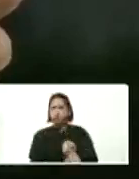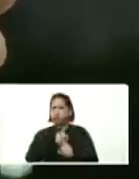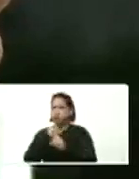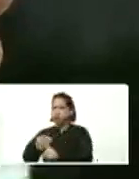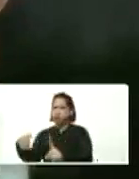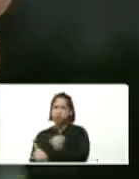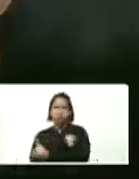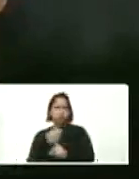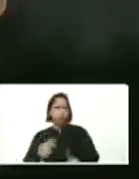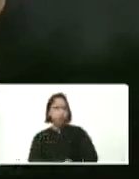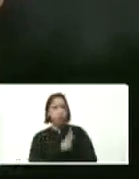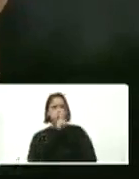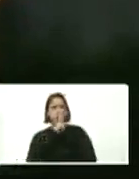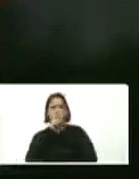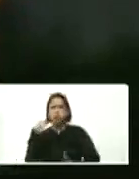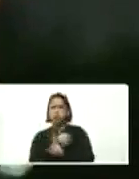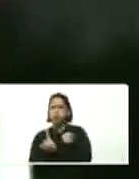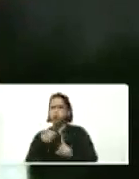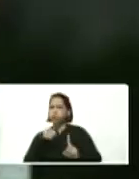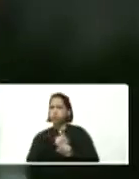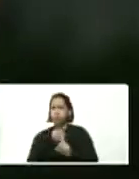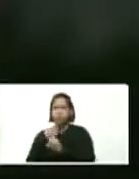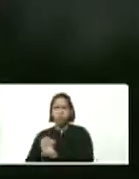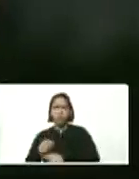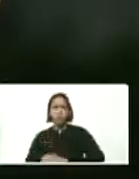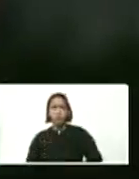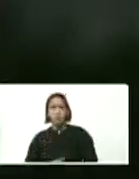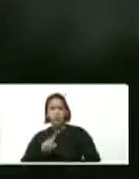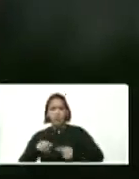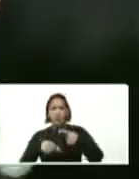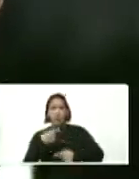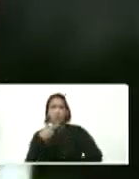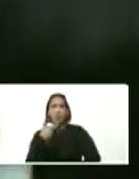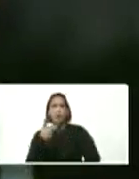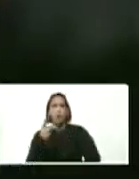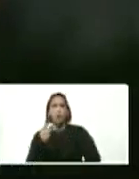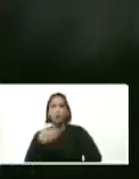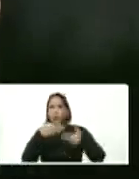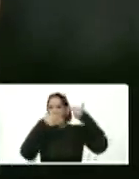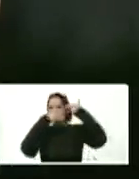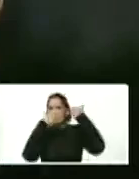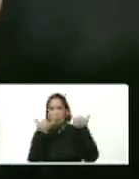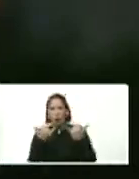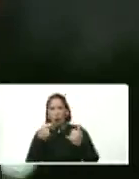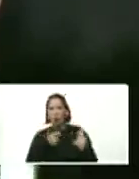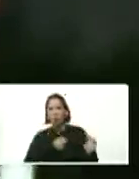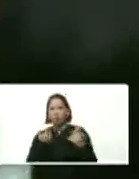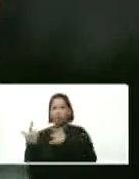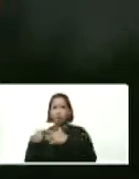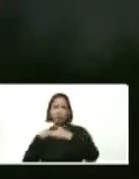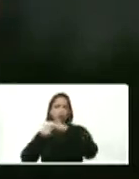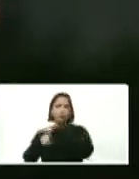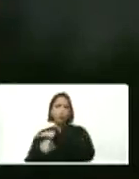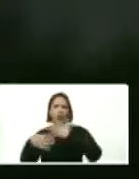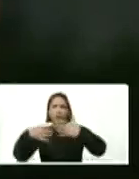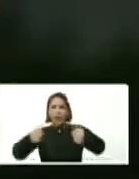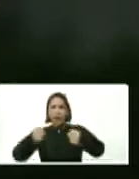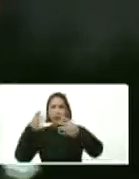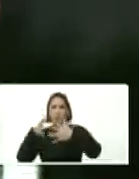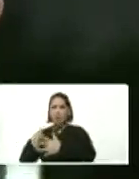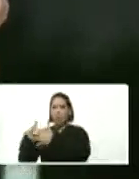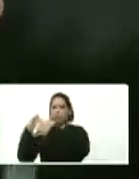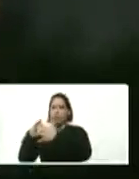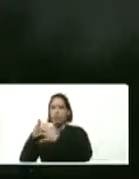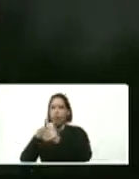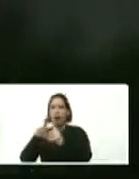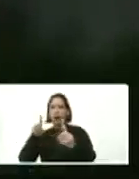torturado terriblemente. Y luego un segundo secuestro, y ahora lo tienen en las cárceles del Imperio Norteamericano,